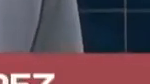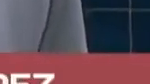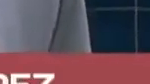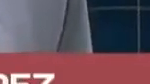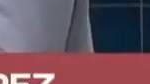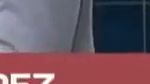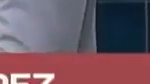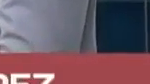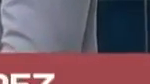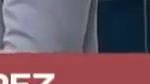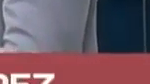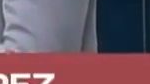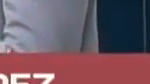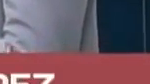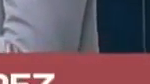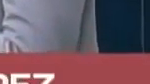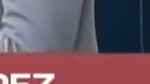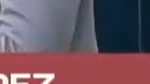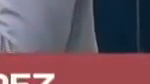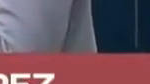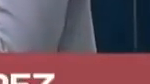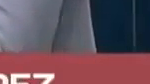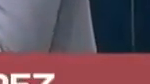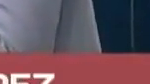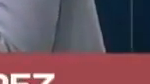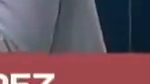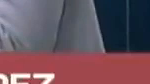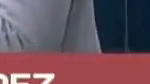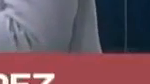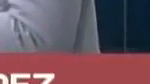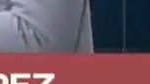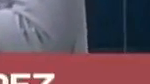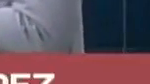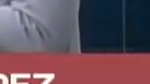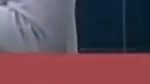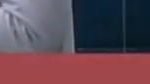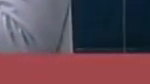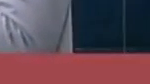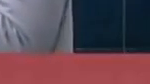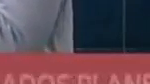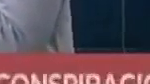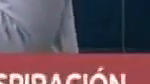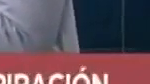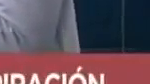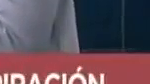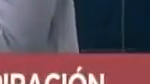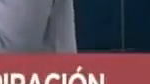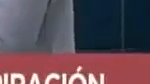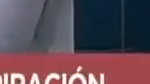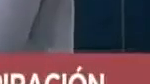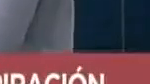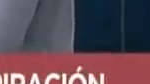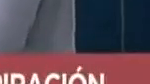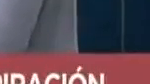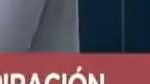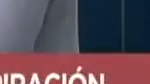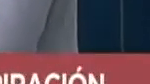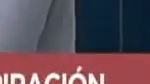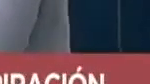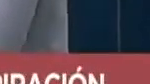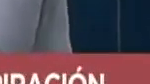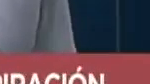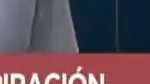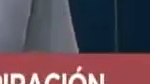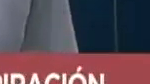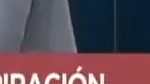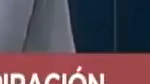5 casos que se develan, fiscal, en conclusión. Existen investigaciones en curso,